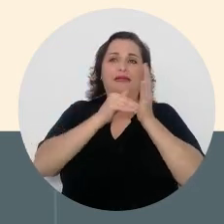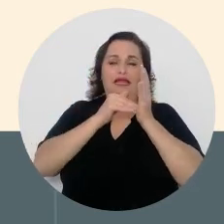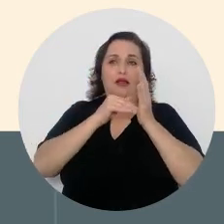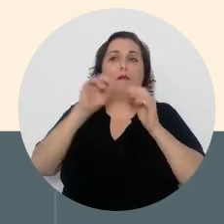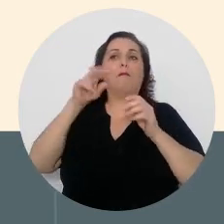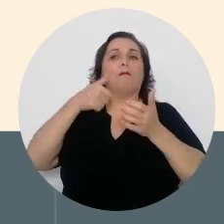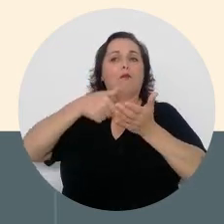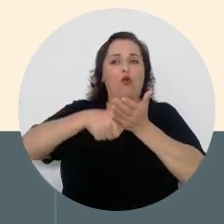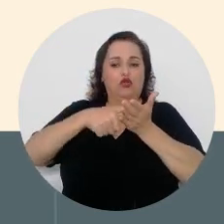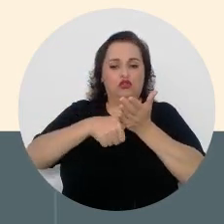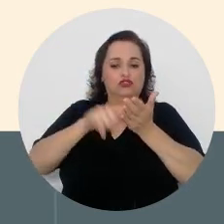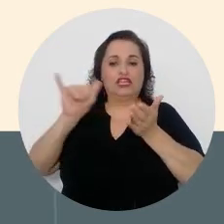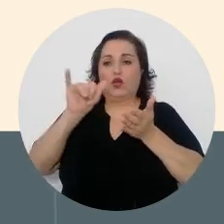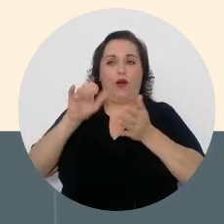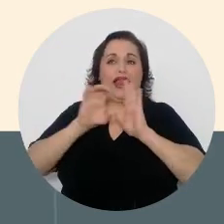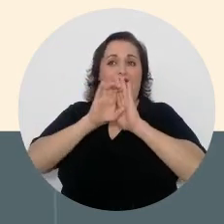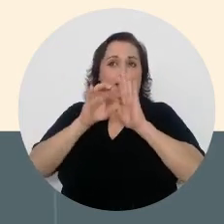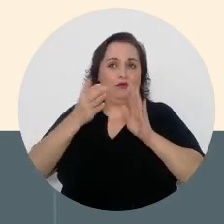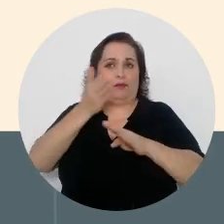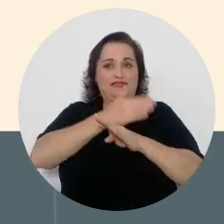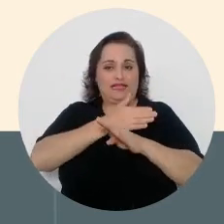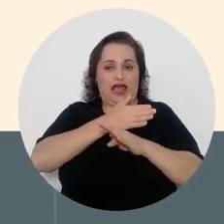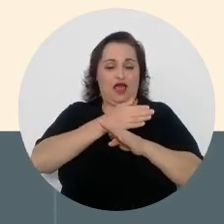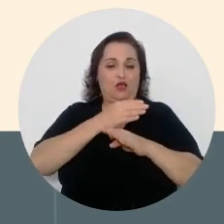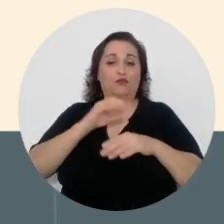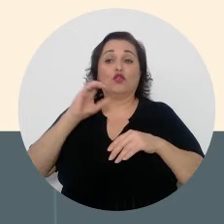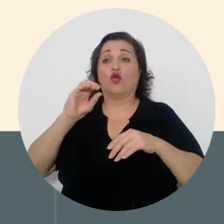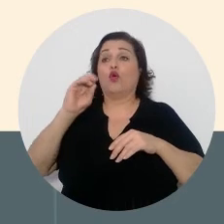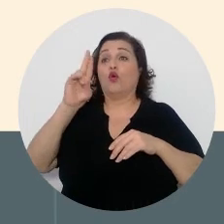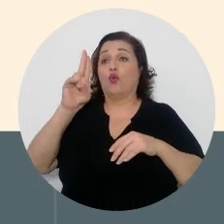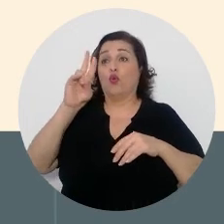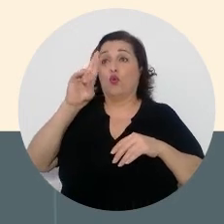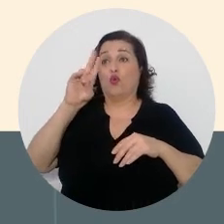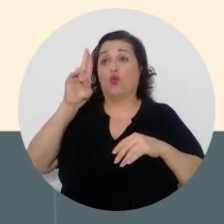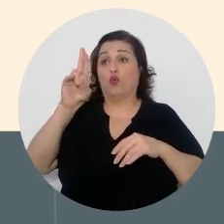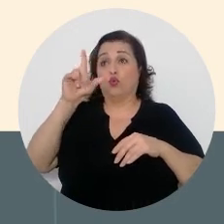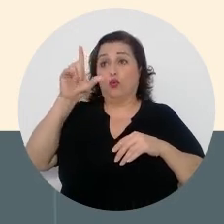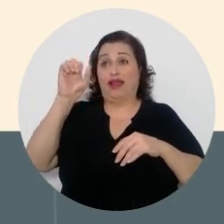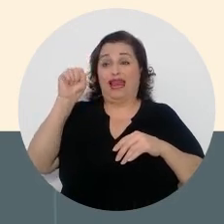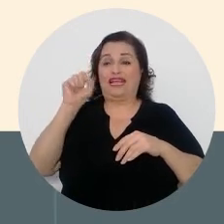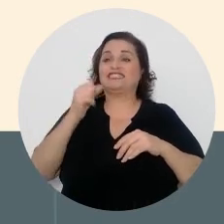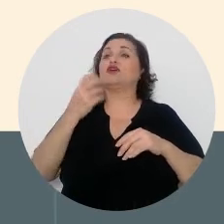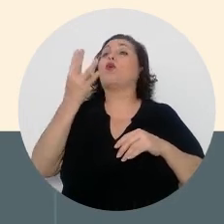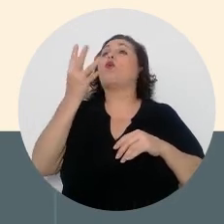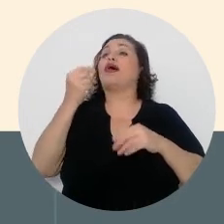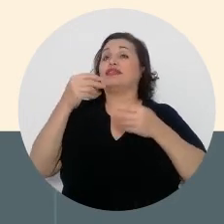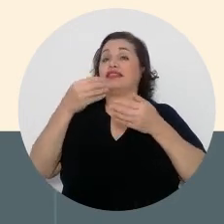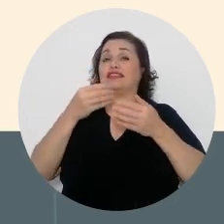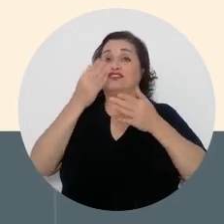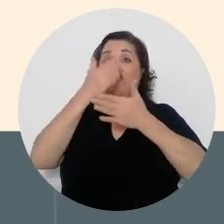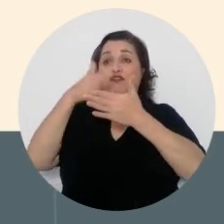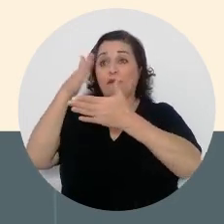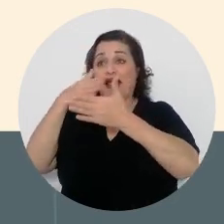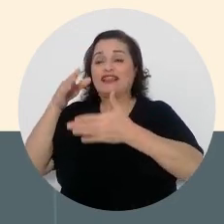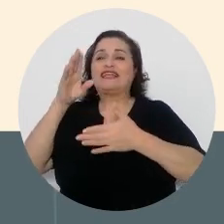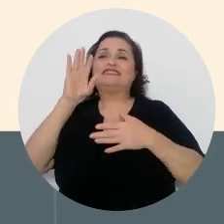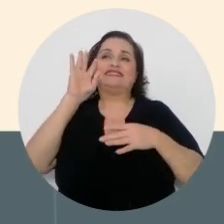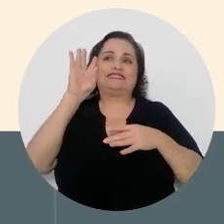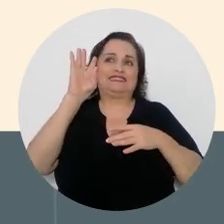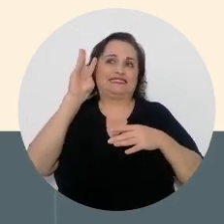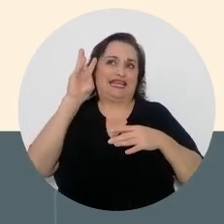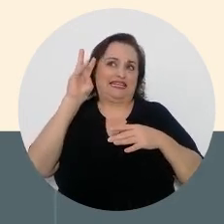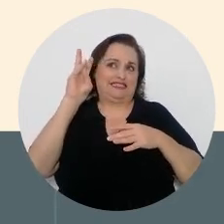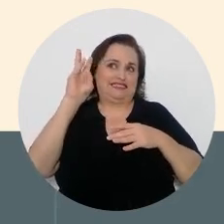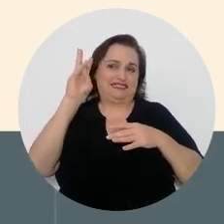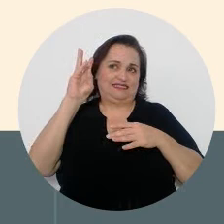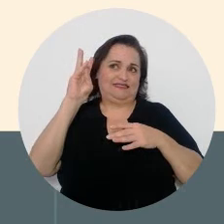tuvo 12,000 votos, igual que el ejemplo pasado, y las curules que hay que repartir, la